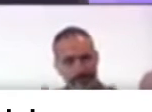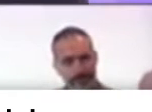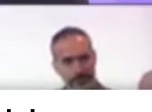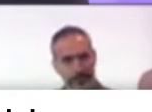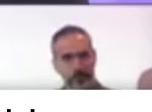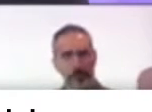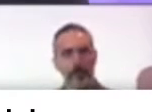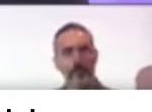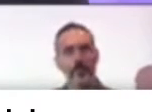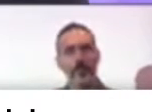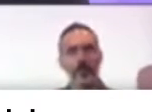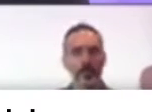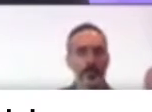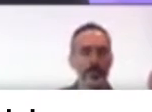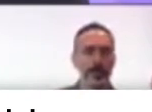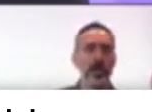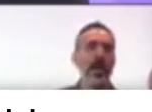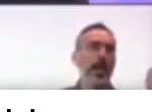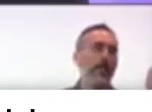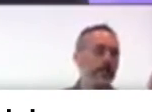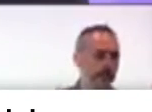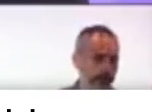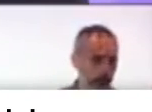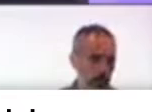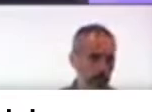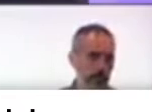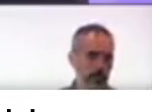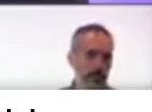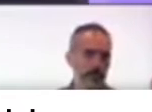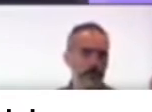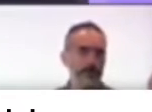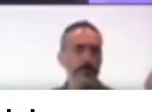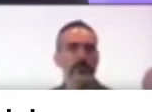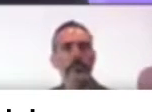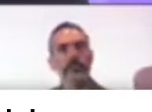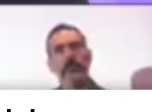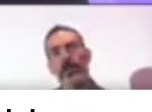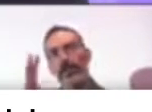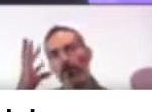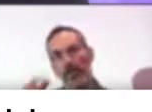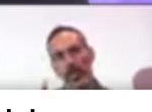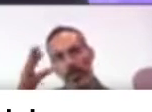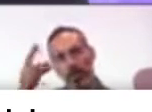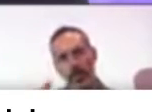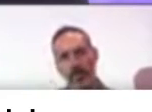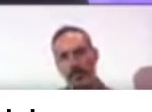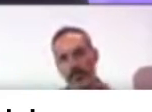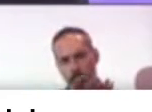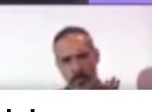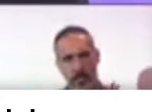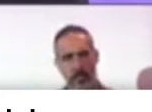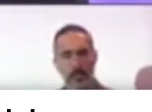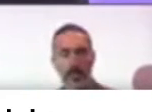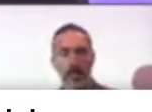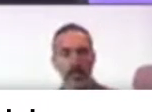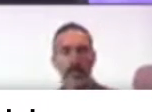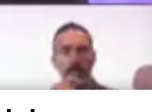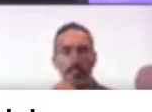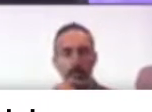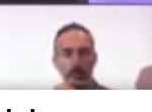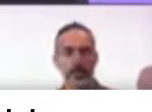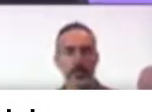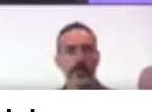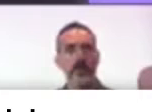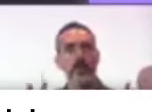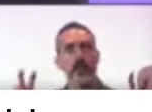recibido apoyo en proyectos importantes como becas para hijos de los policías, el